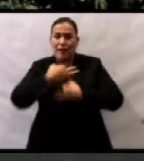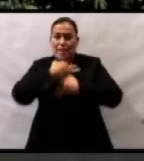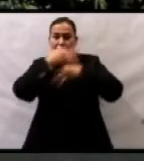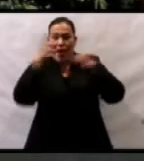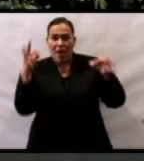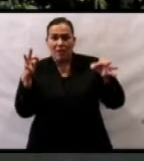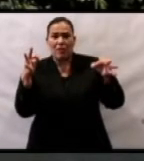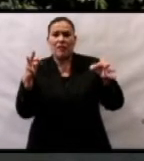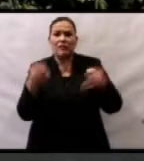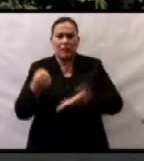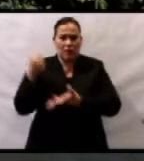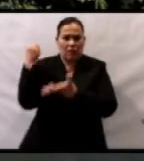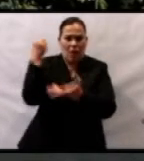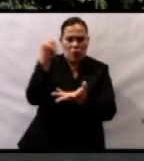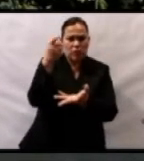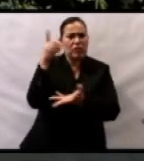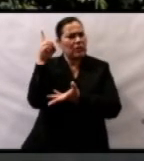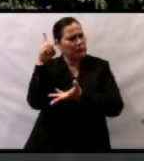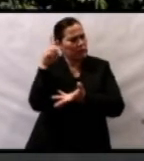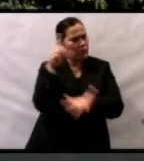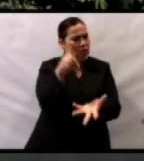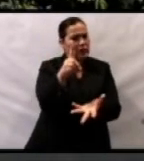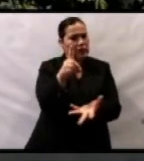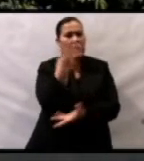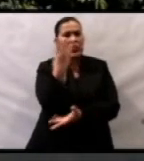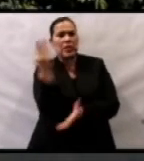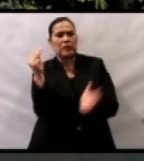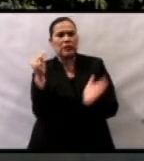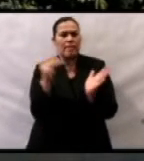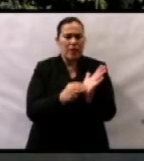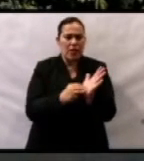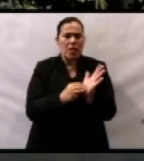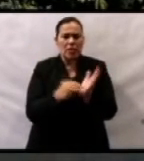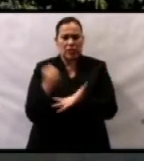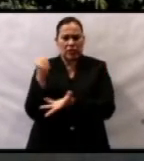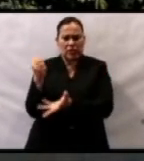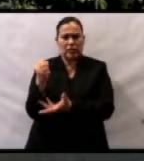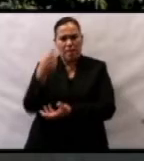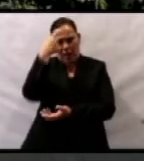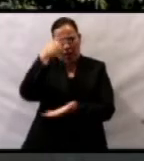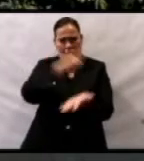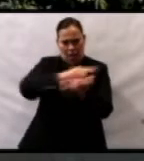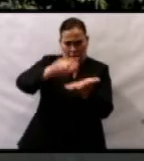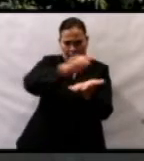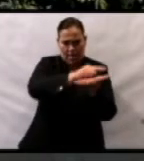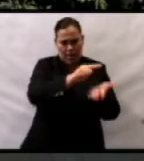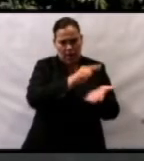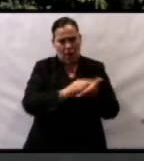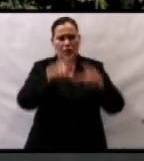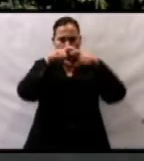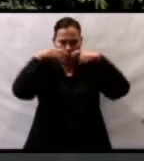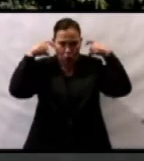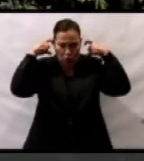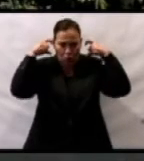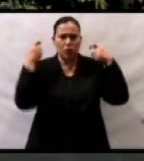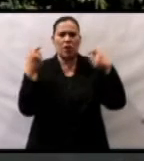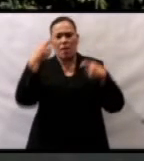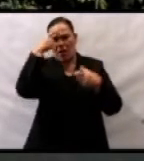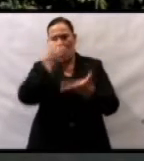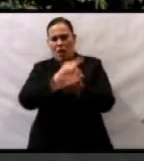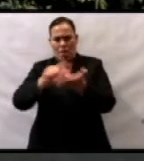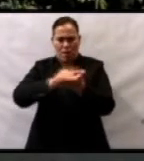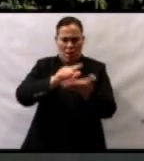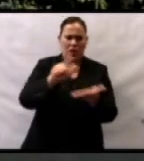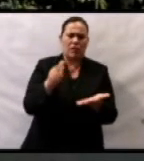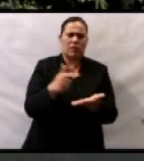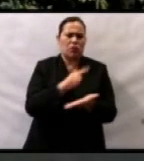entregamos despensas, se entregaron kits desinfectantes, se entregaron cubrebocas, desinfección de espacios